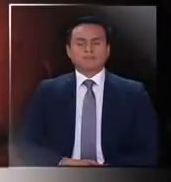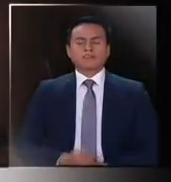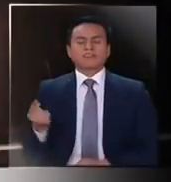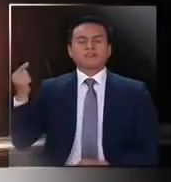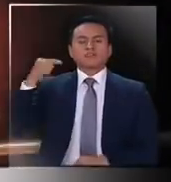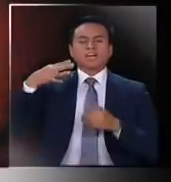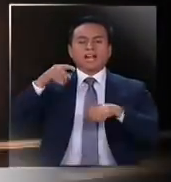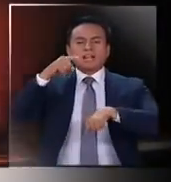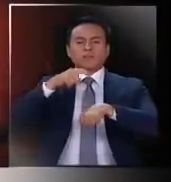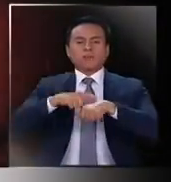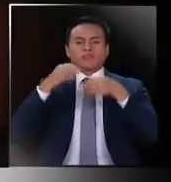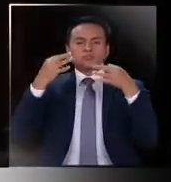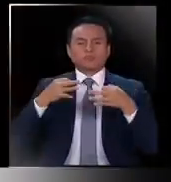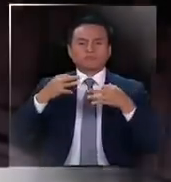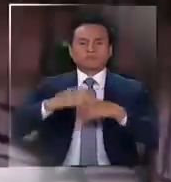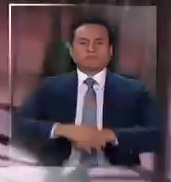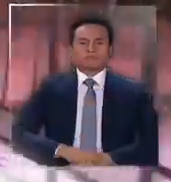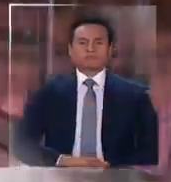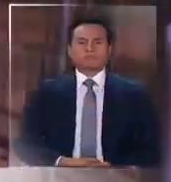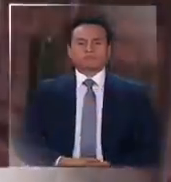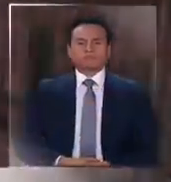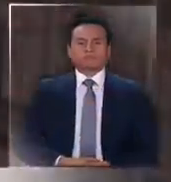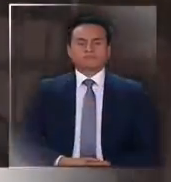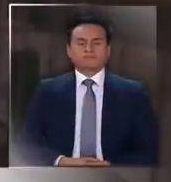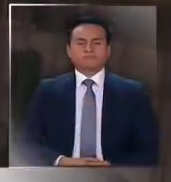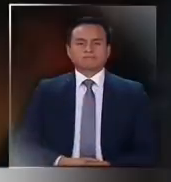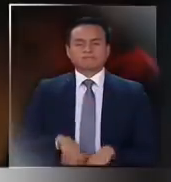Llegó el momento.